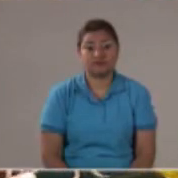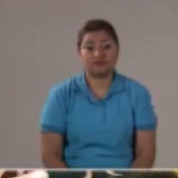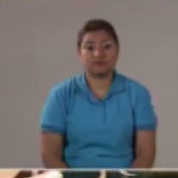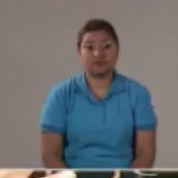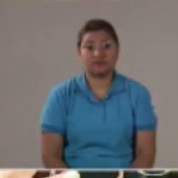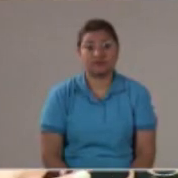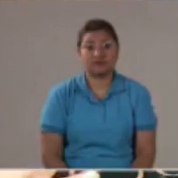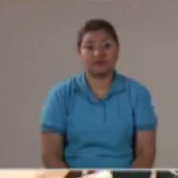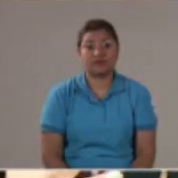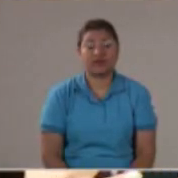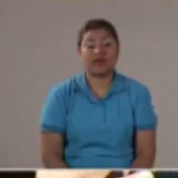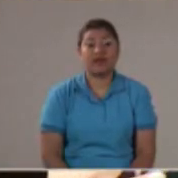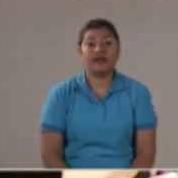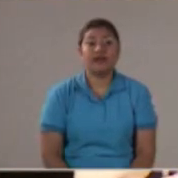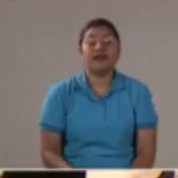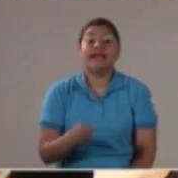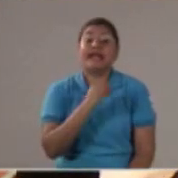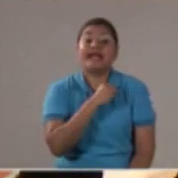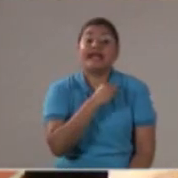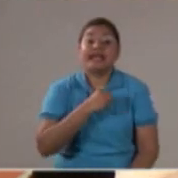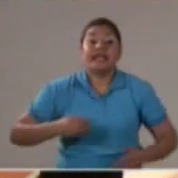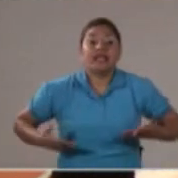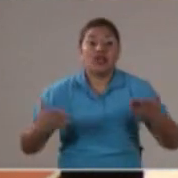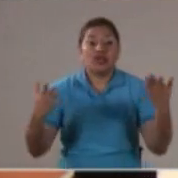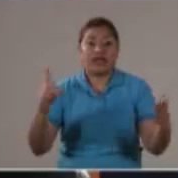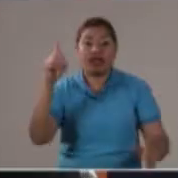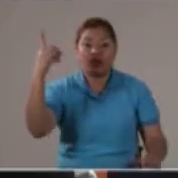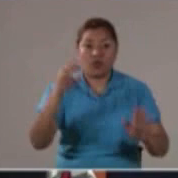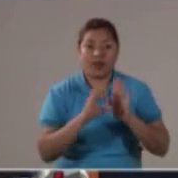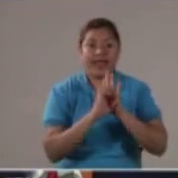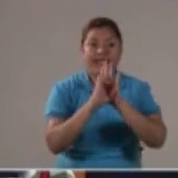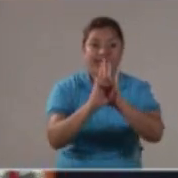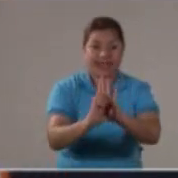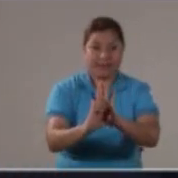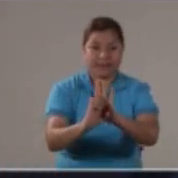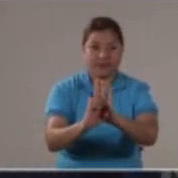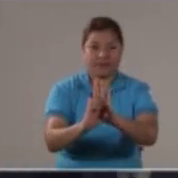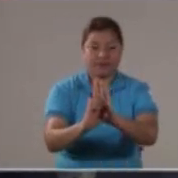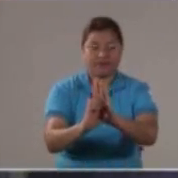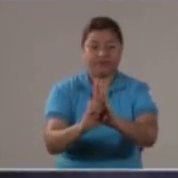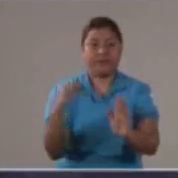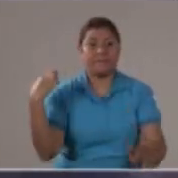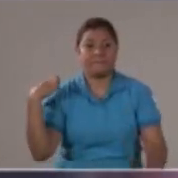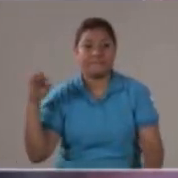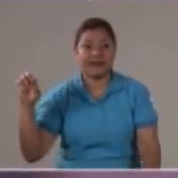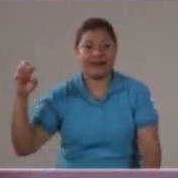Mire, solo le voy a poner un ejemplo de cómo podría usted bendecir al que tiene a la par.